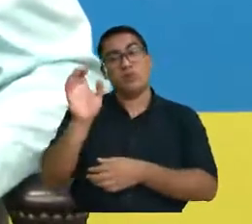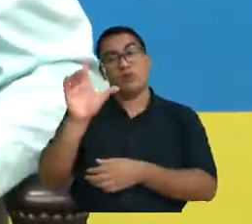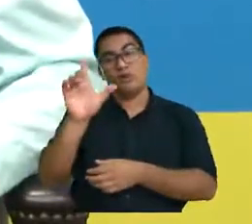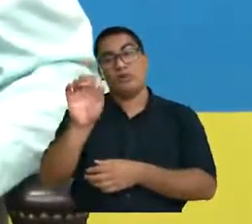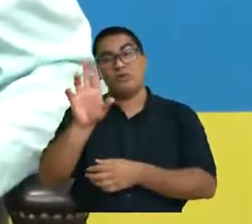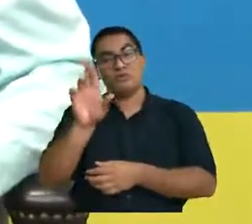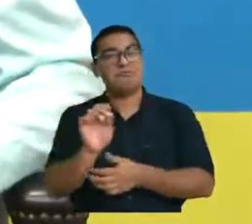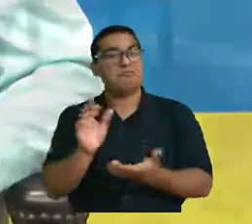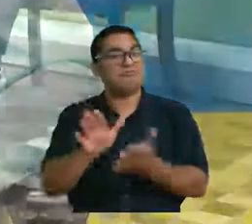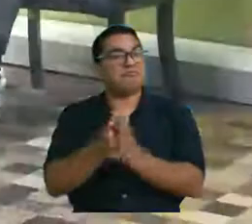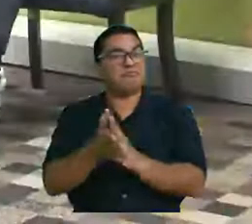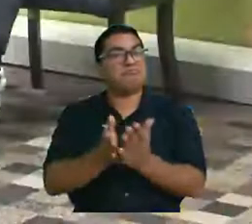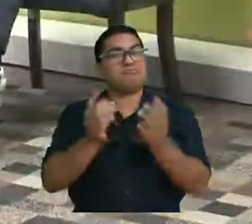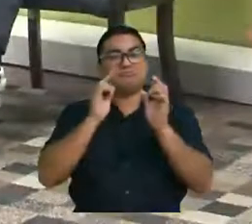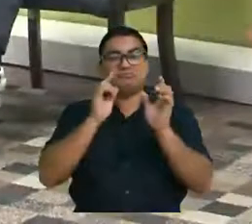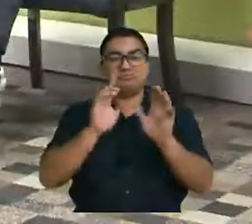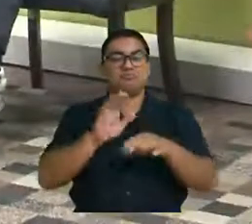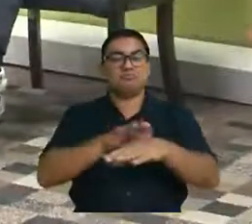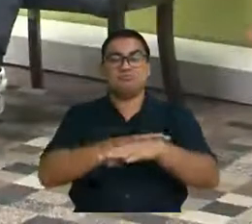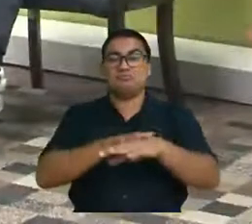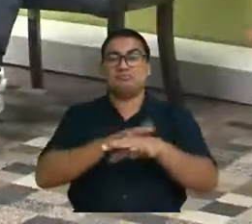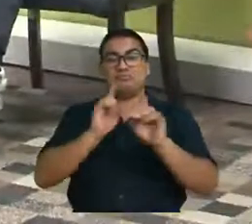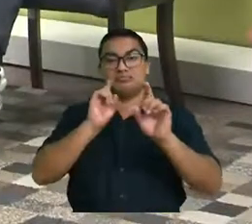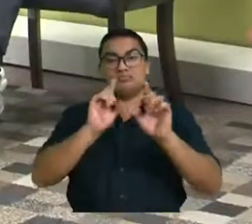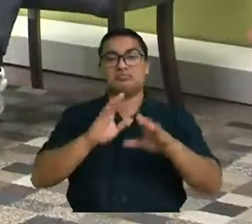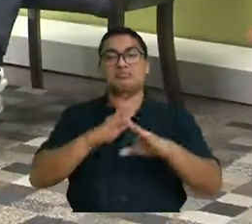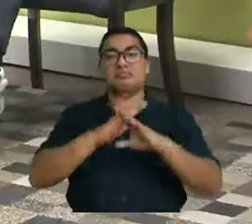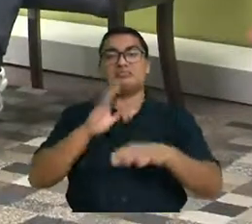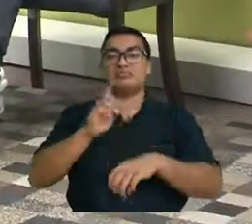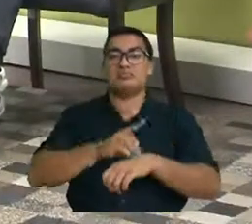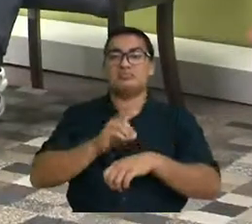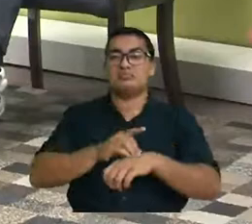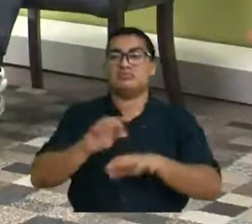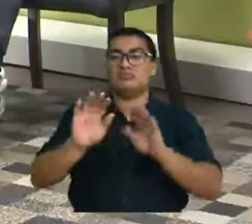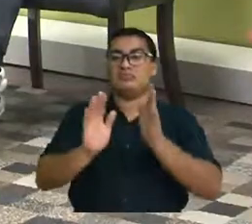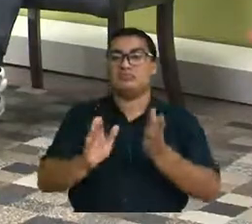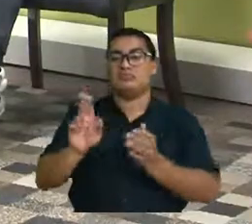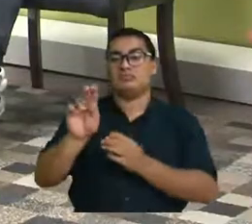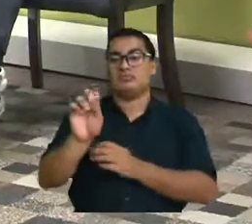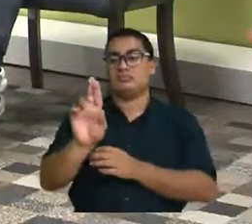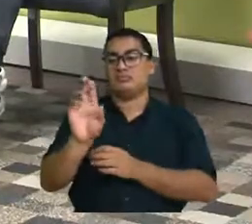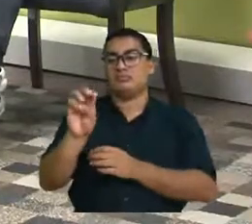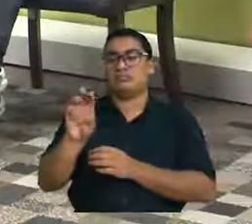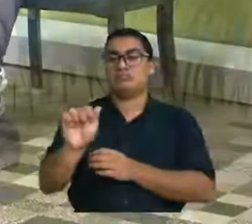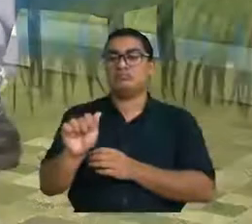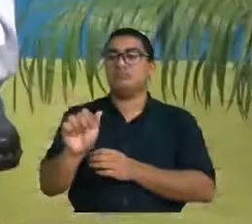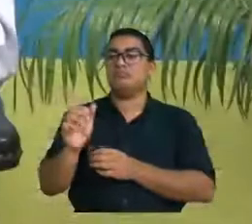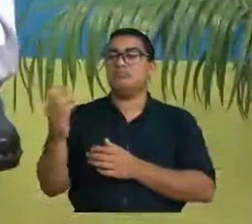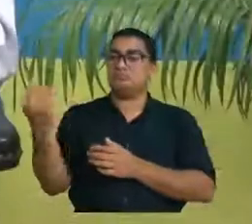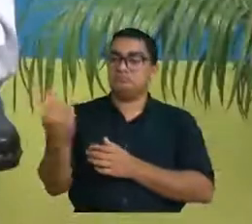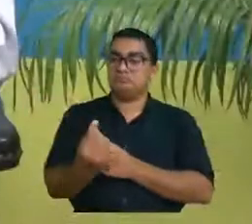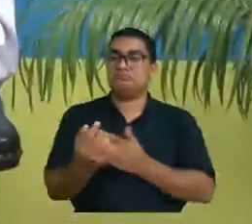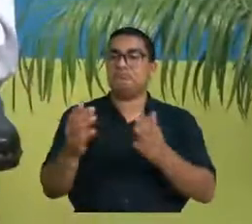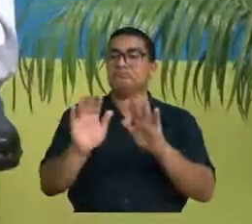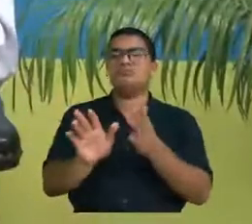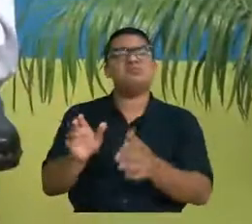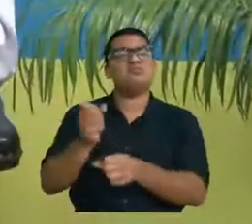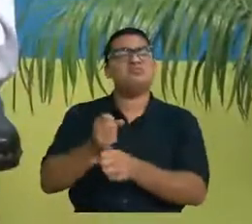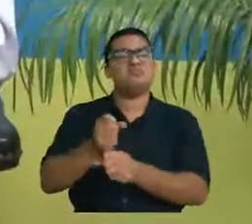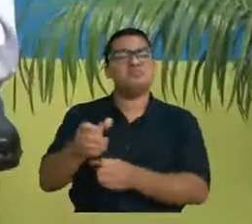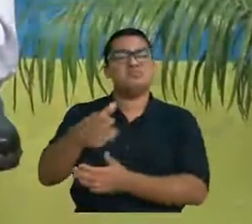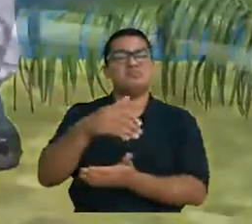a la doctora Norma González, quien es parte del equipo médico del Centro de Salud Roger Osorio, ubicado en el distrito número 2 de